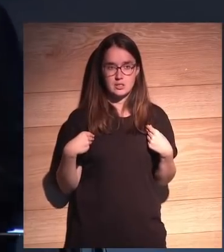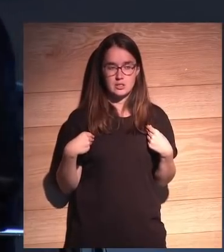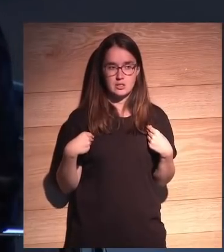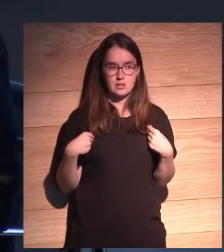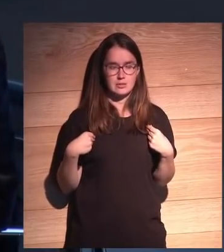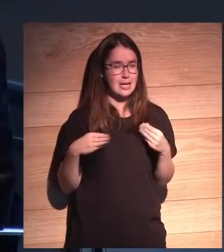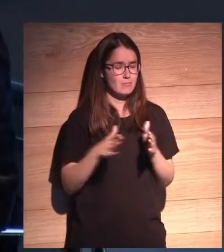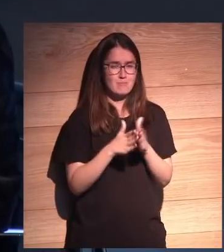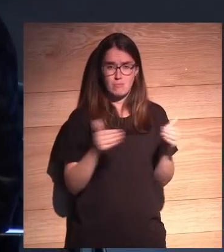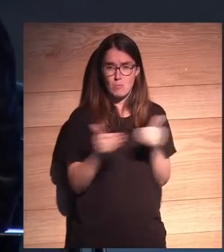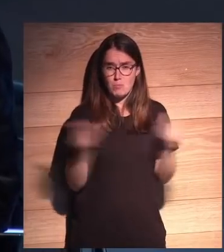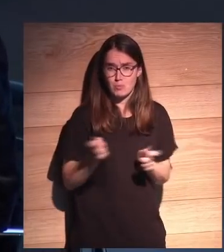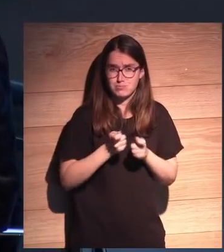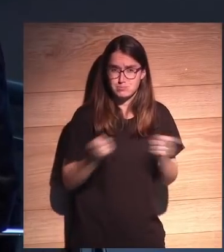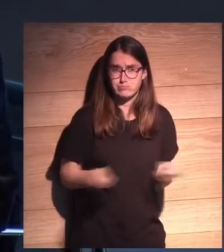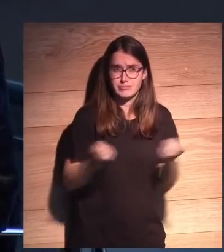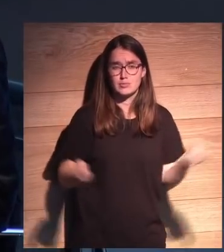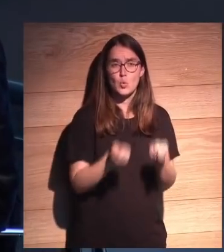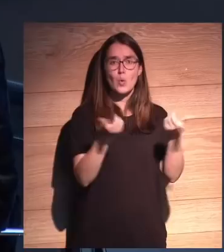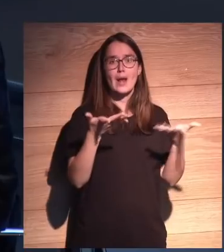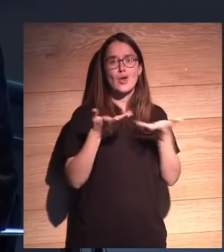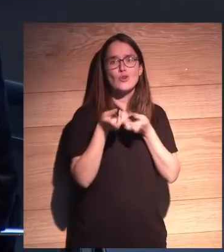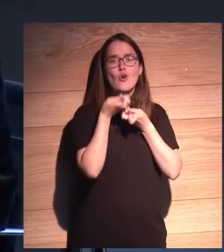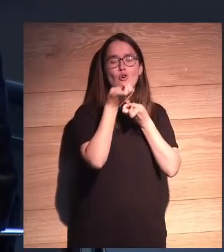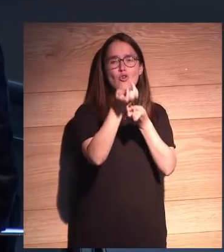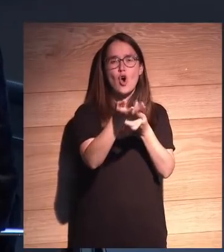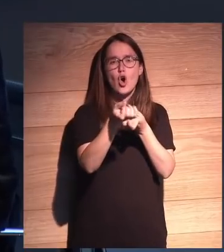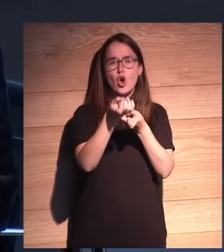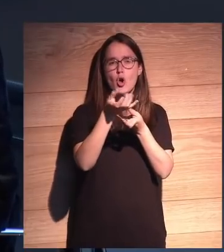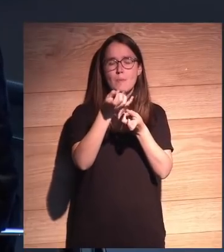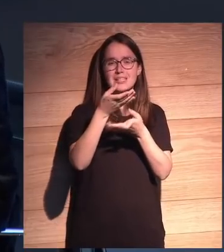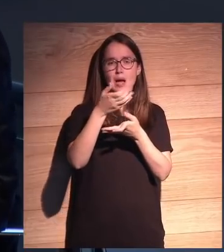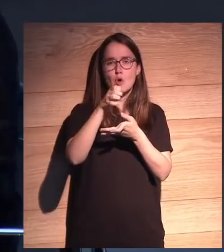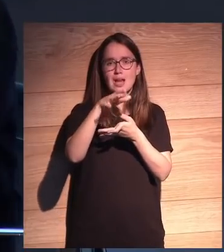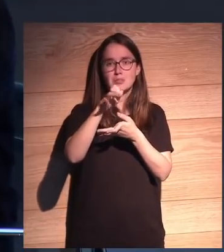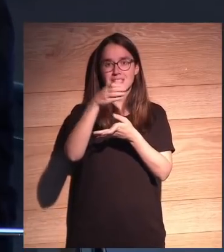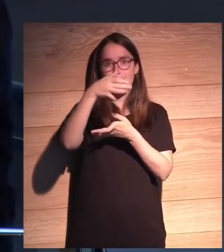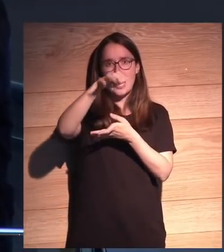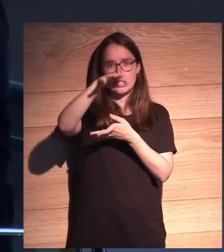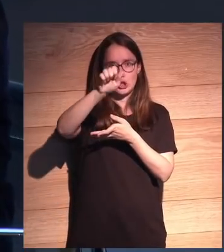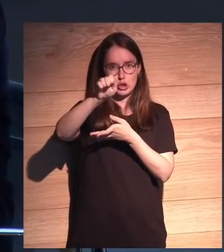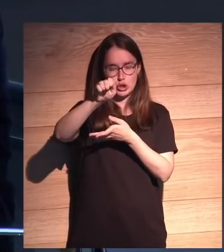un bestseller de la época, que son los comentarios al Apocalipsis de Beato de Liébana.